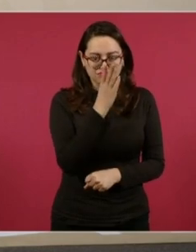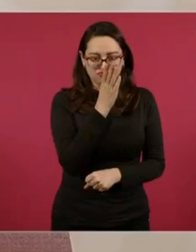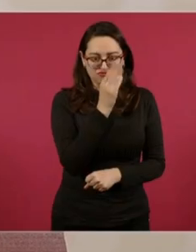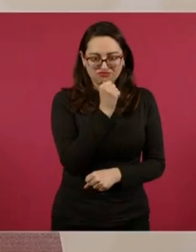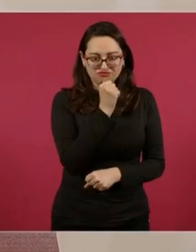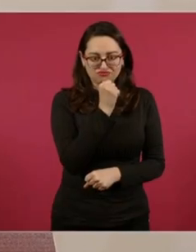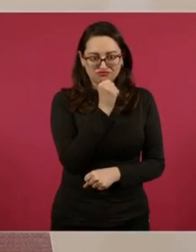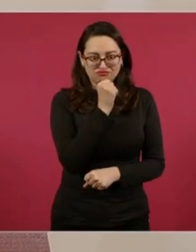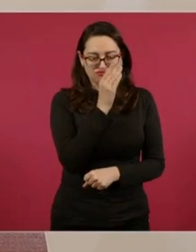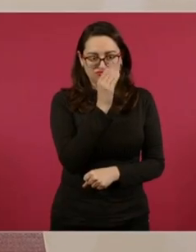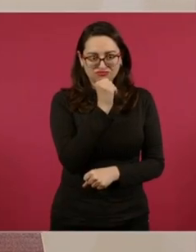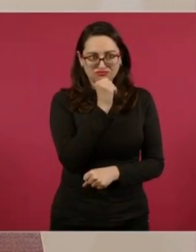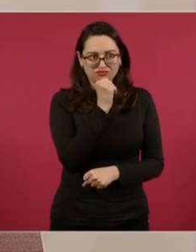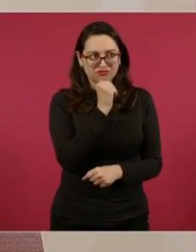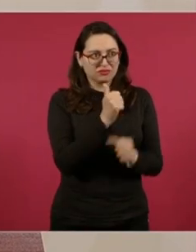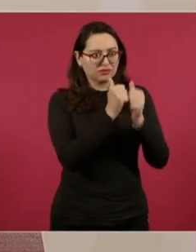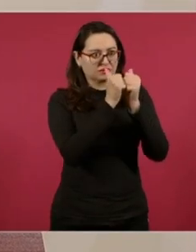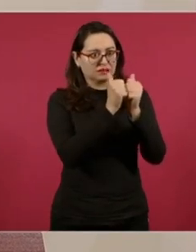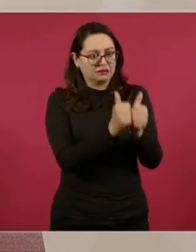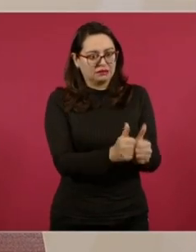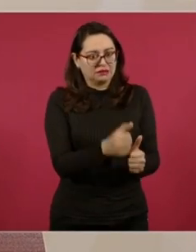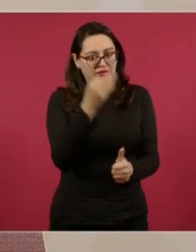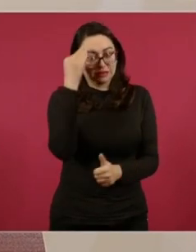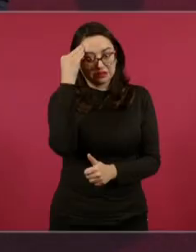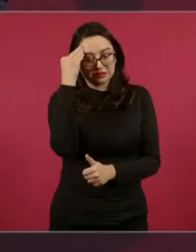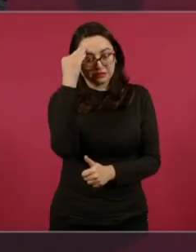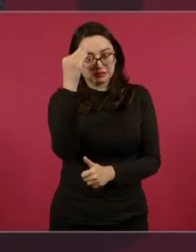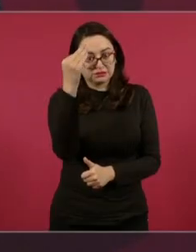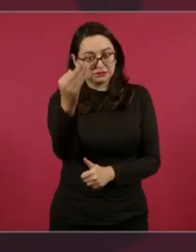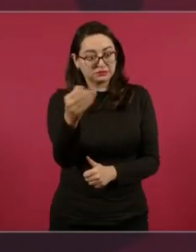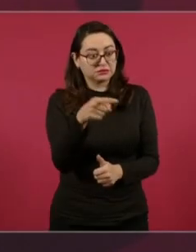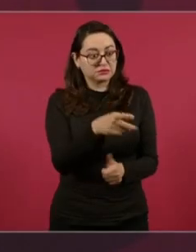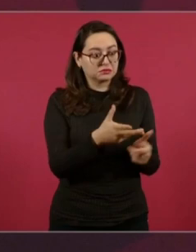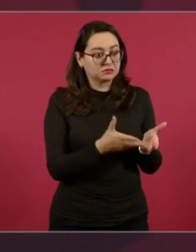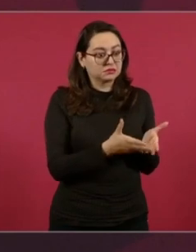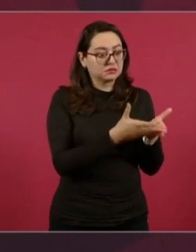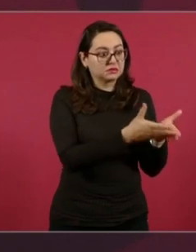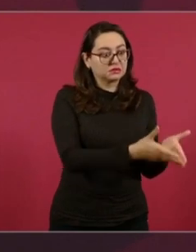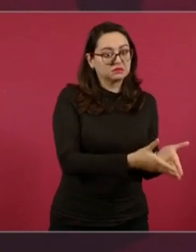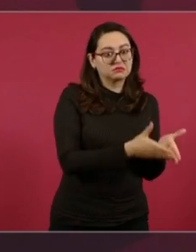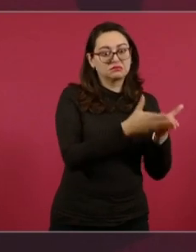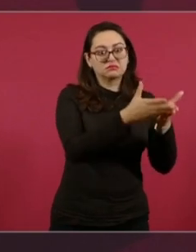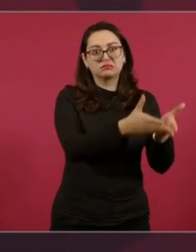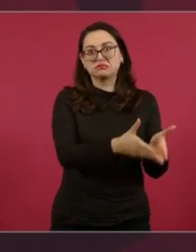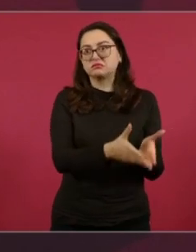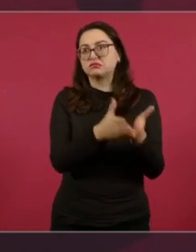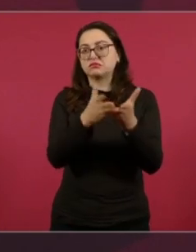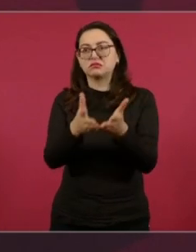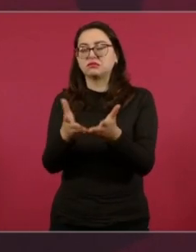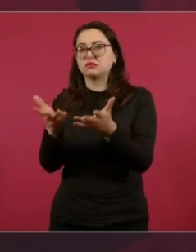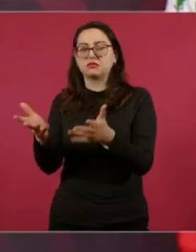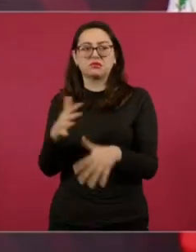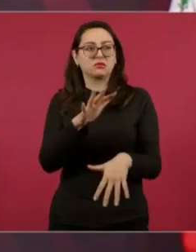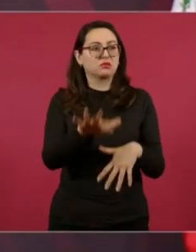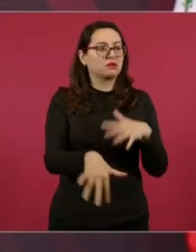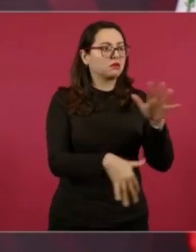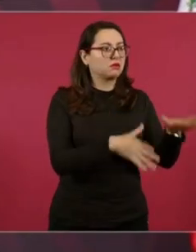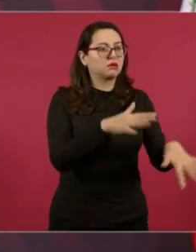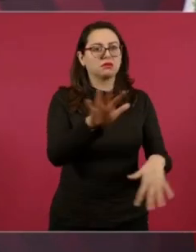dejar saltar del barco en otros lugares. Y dije, no, que los atiendan, ¿cómo van a estar ahí?